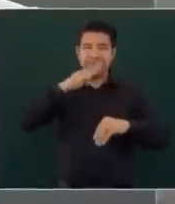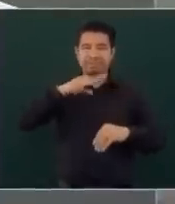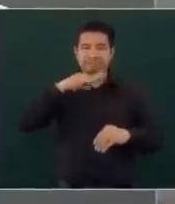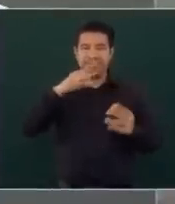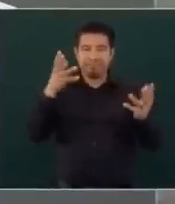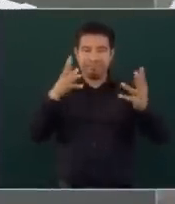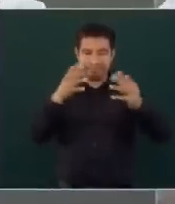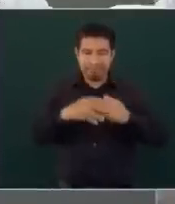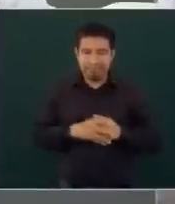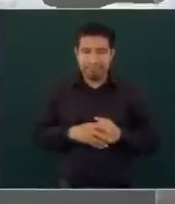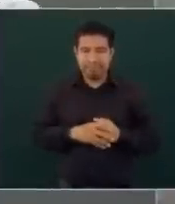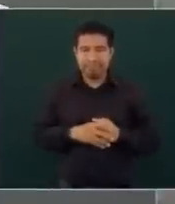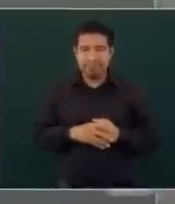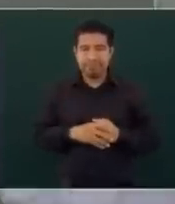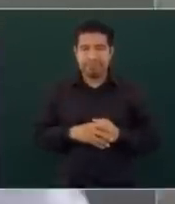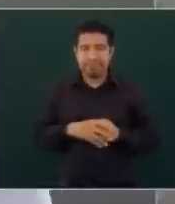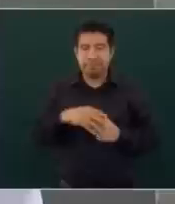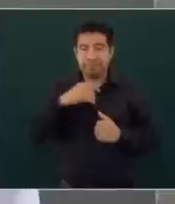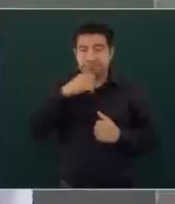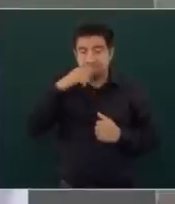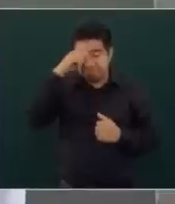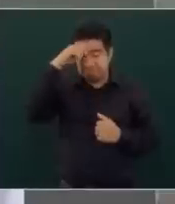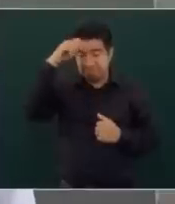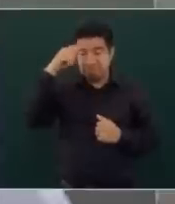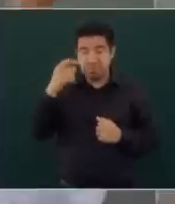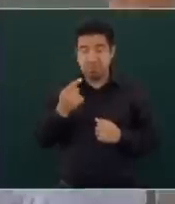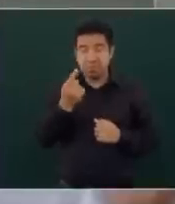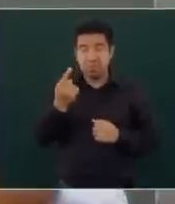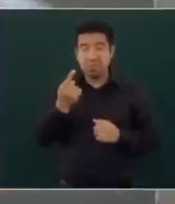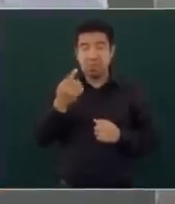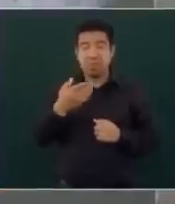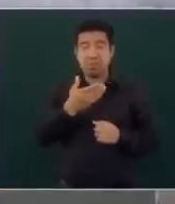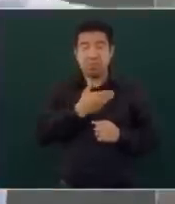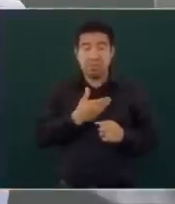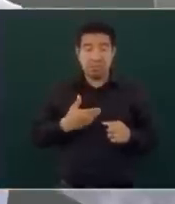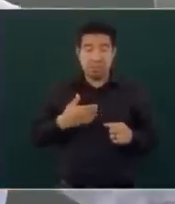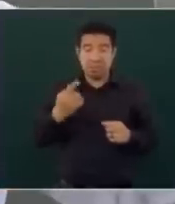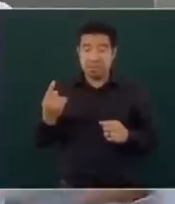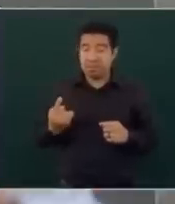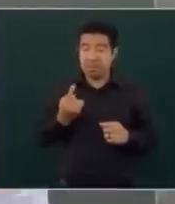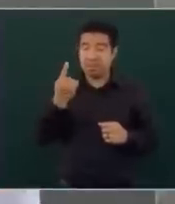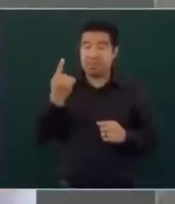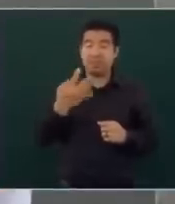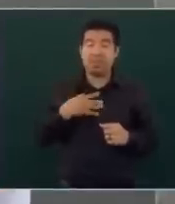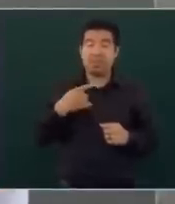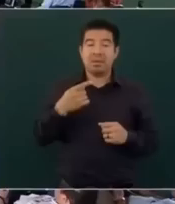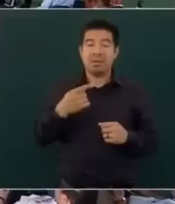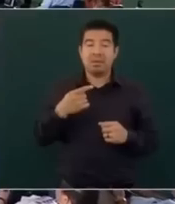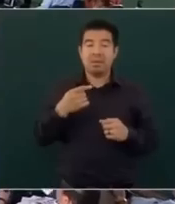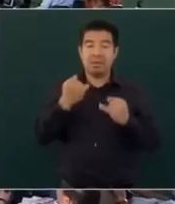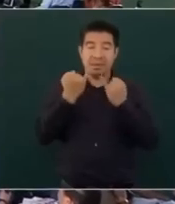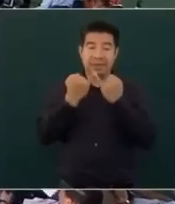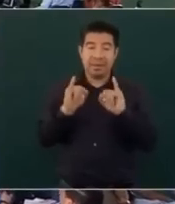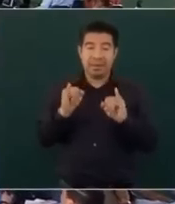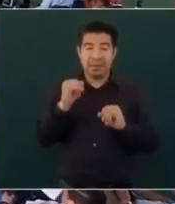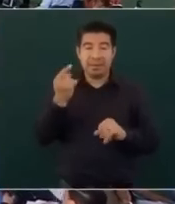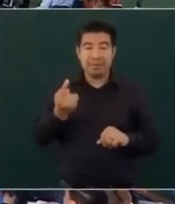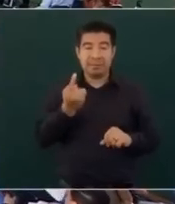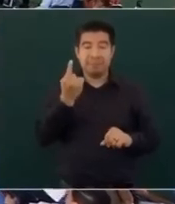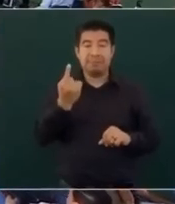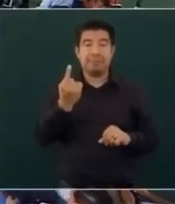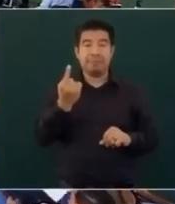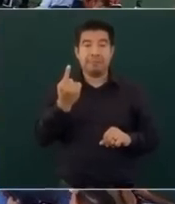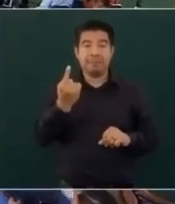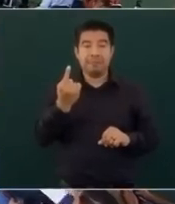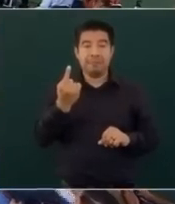Hasta para la candidatura a la presidencia, la vez pasada hubo un candidato independiente, ni